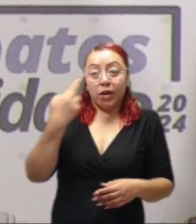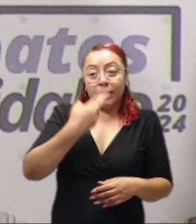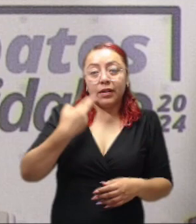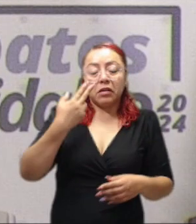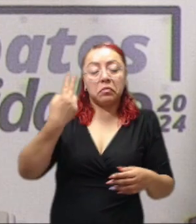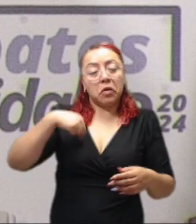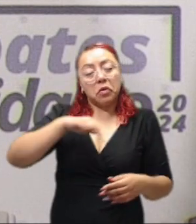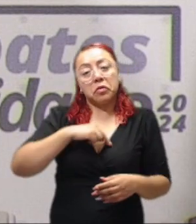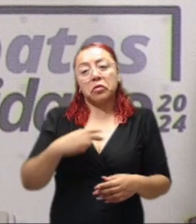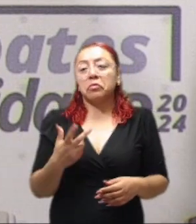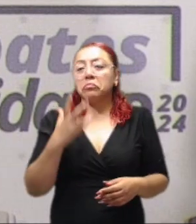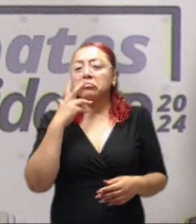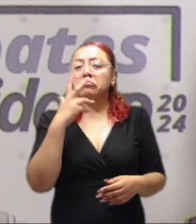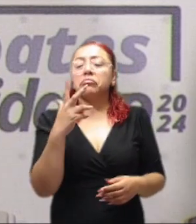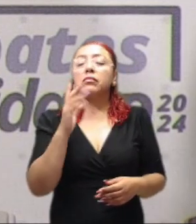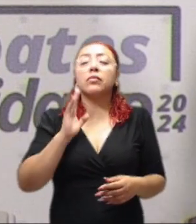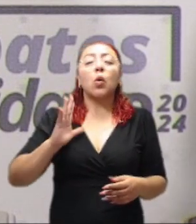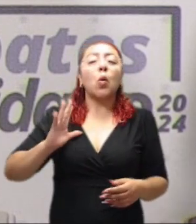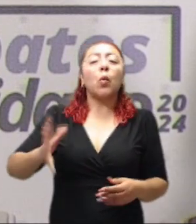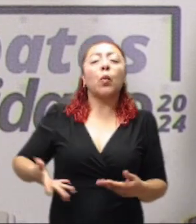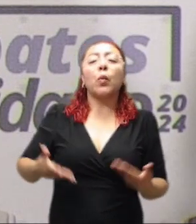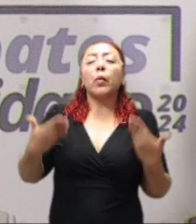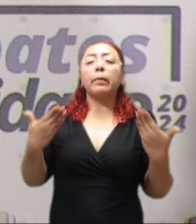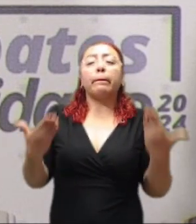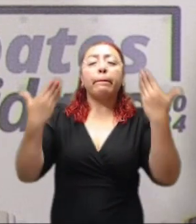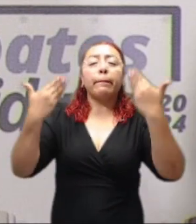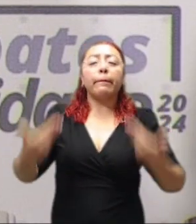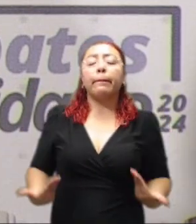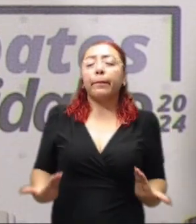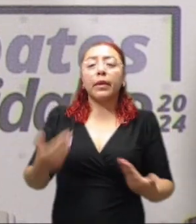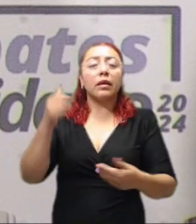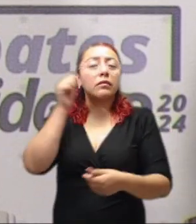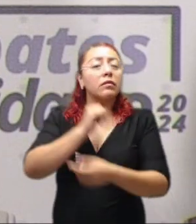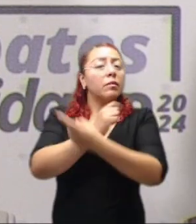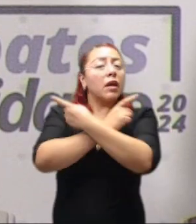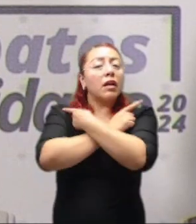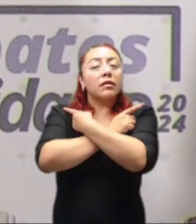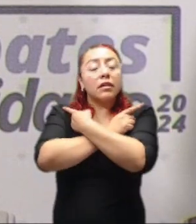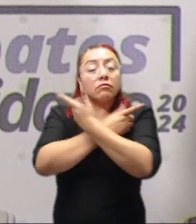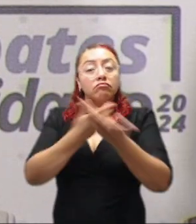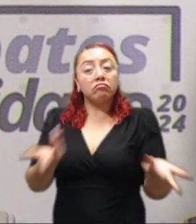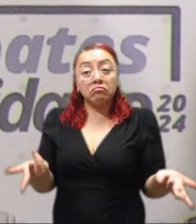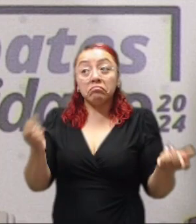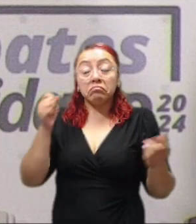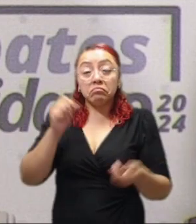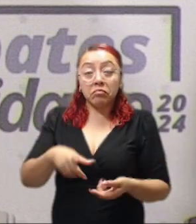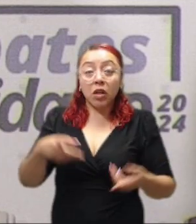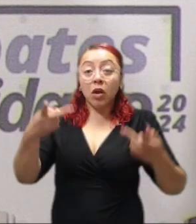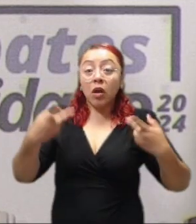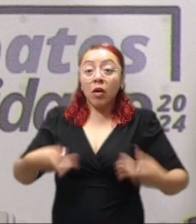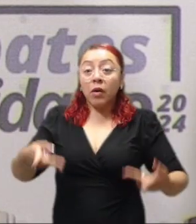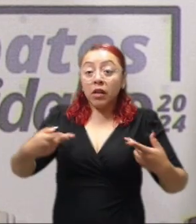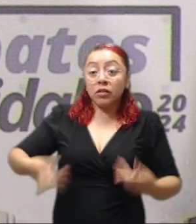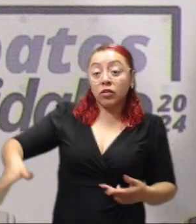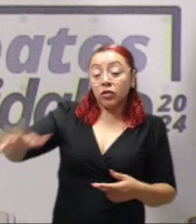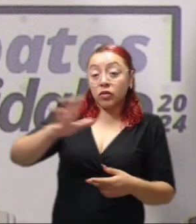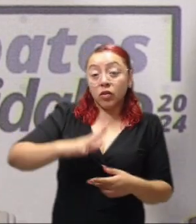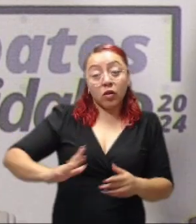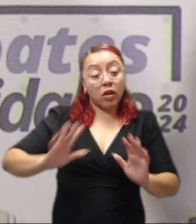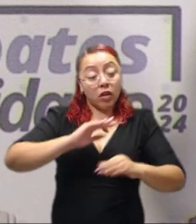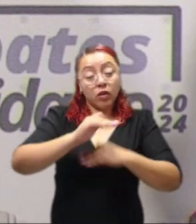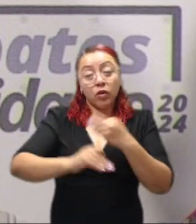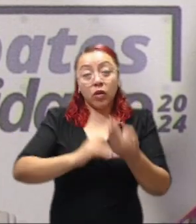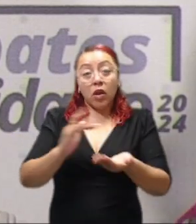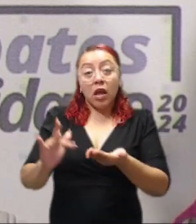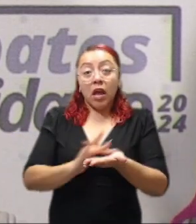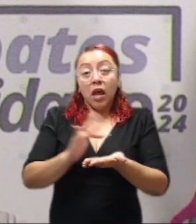caminado con honestidad y así la gente lo ha decidido apoyar este movimiento de la transformación y